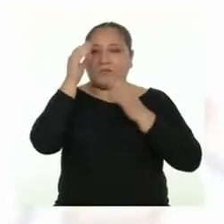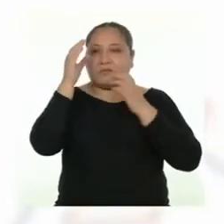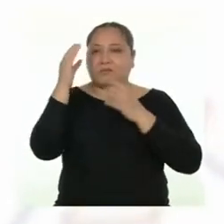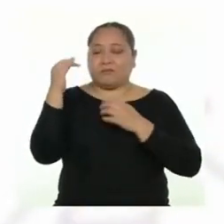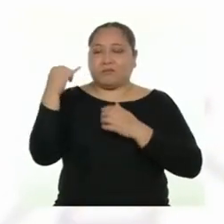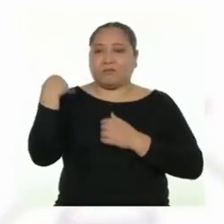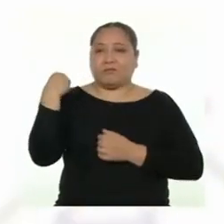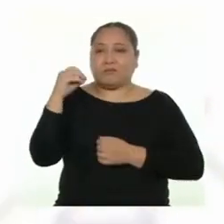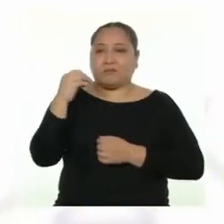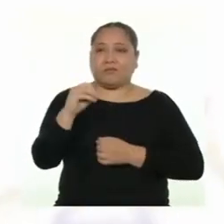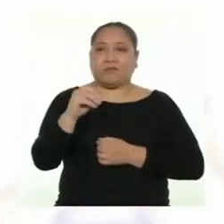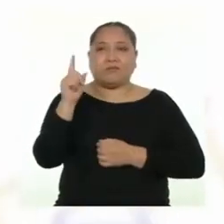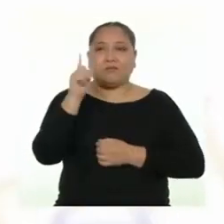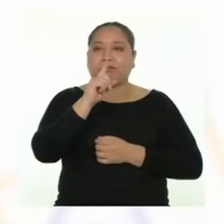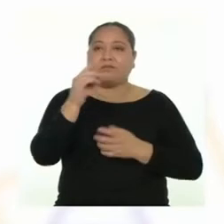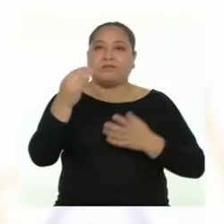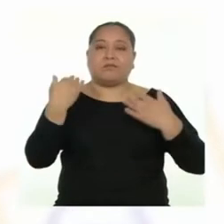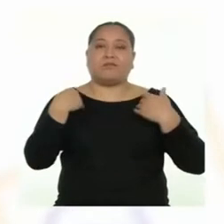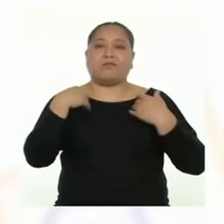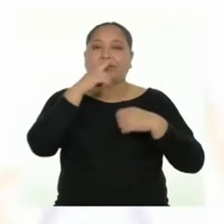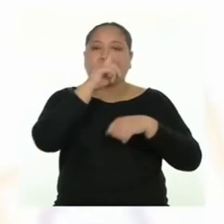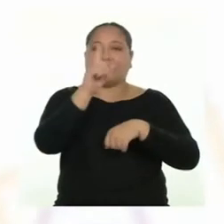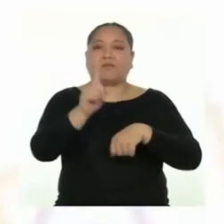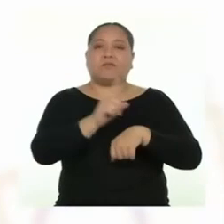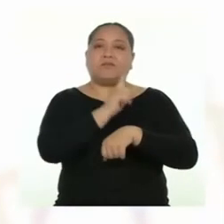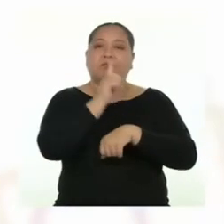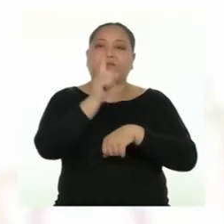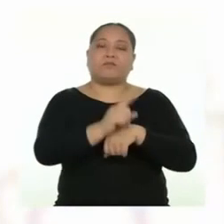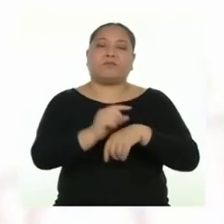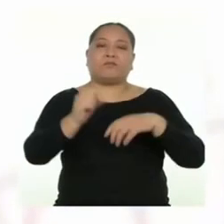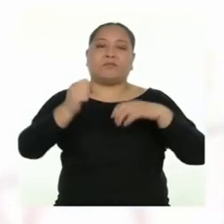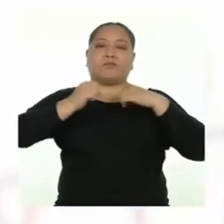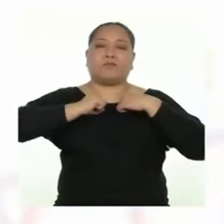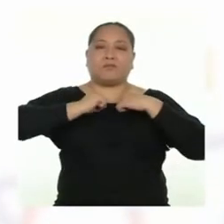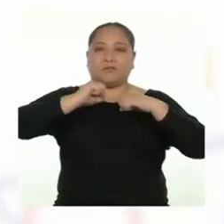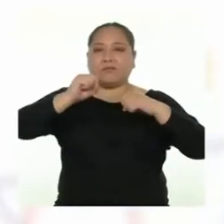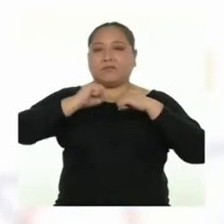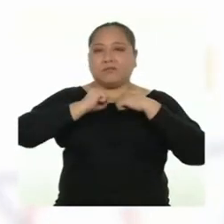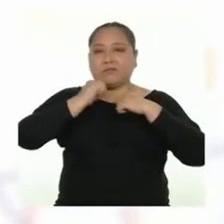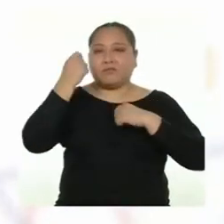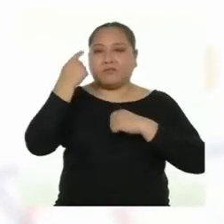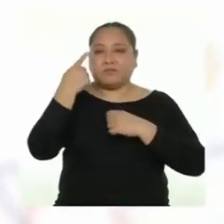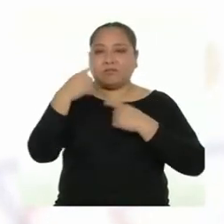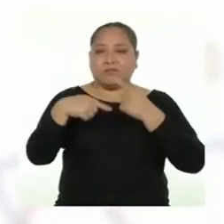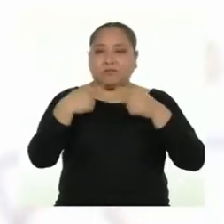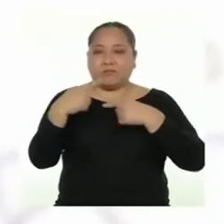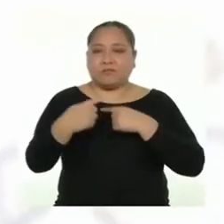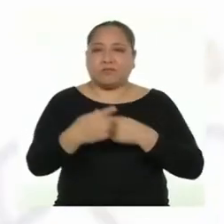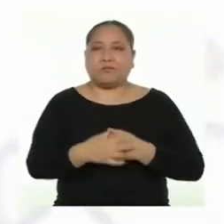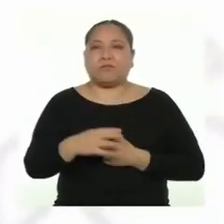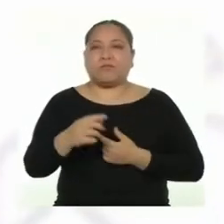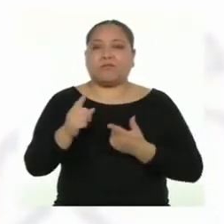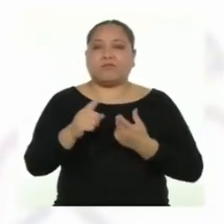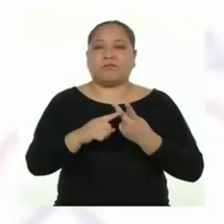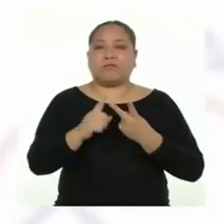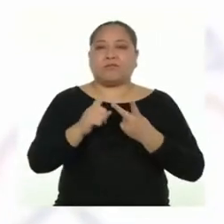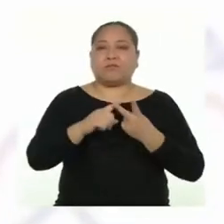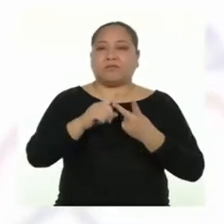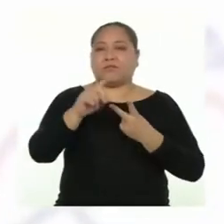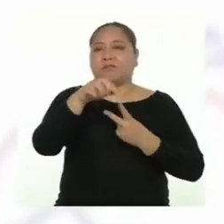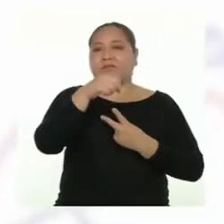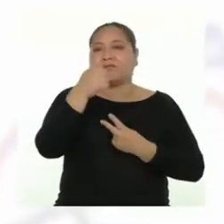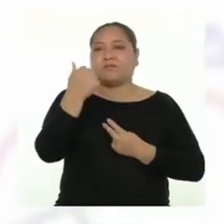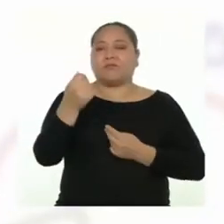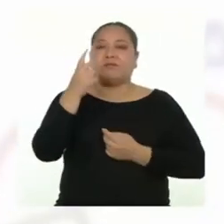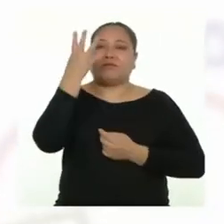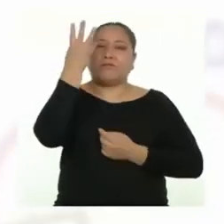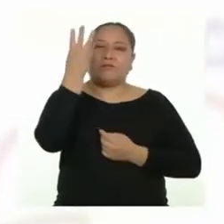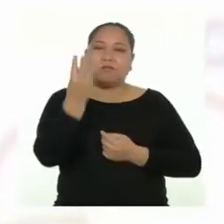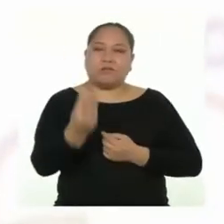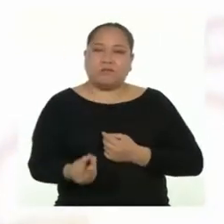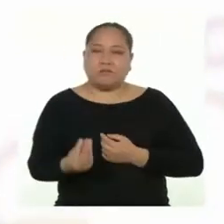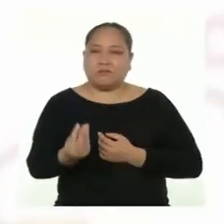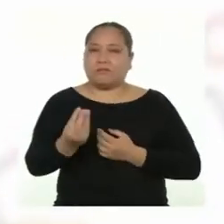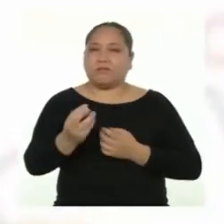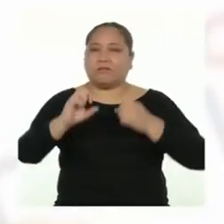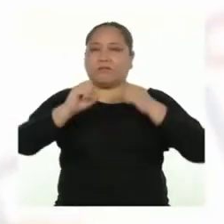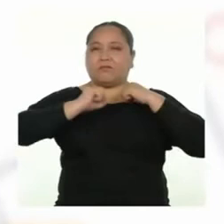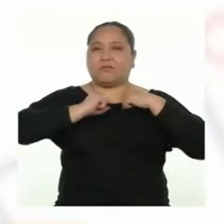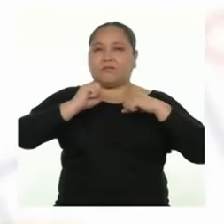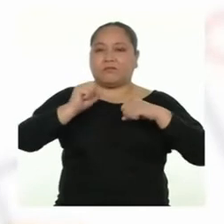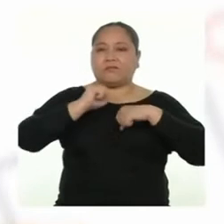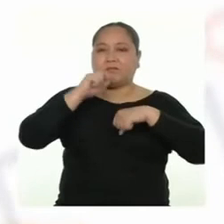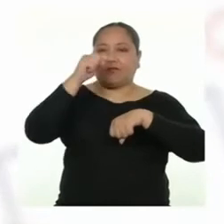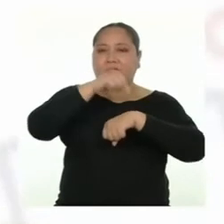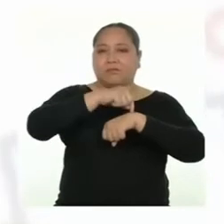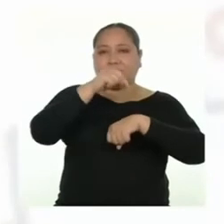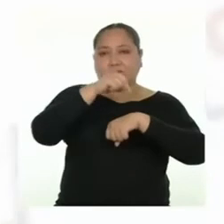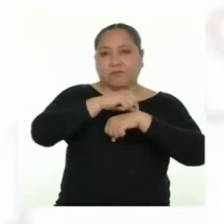llegan al nivel mínimo recomendado de 1 hora de actividad física diaria. Y la otra idea sería: son pocas las actividades